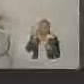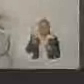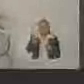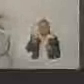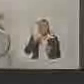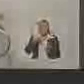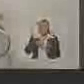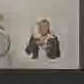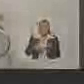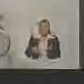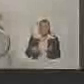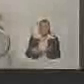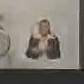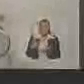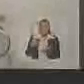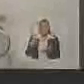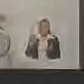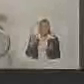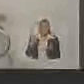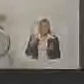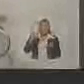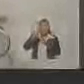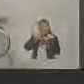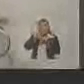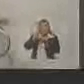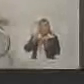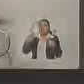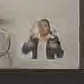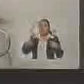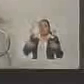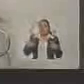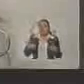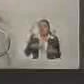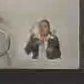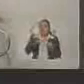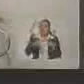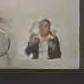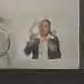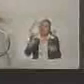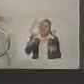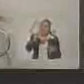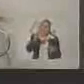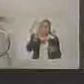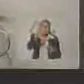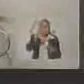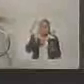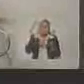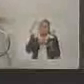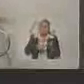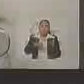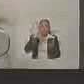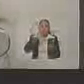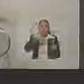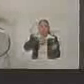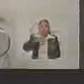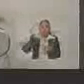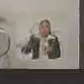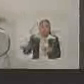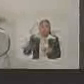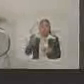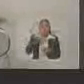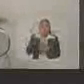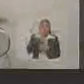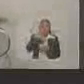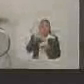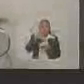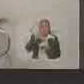mí. Tenemos que acercarnos a ustedes, vecinos. Pero necesitamos que voten. No dejen de ir a escoger